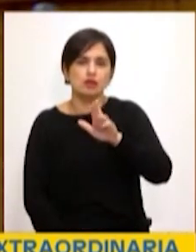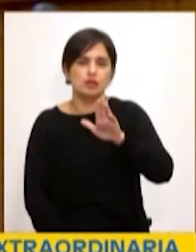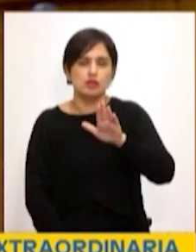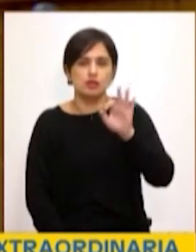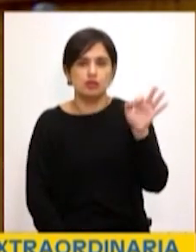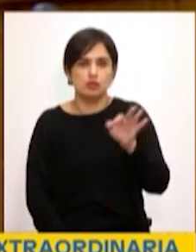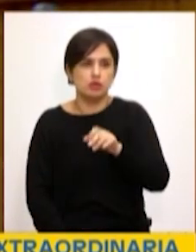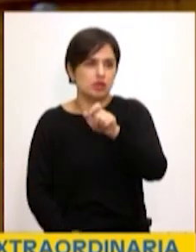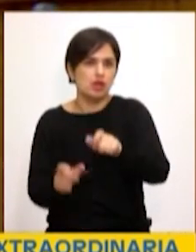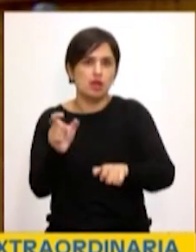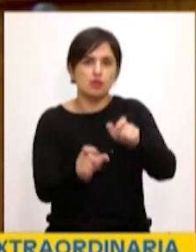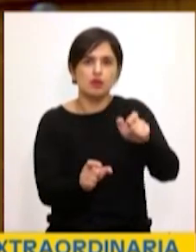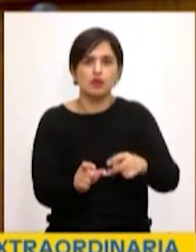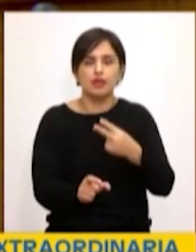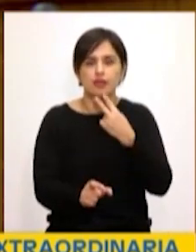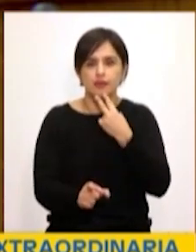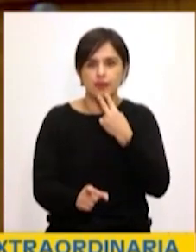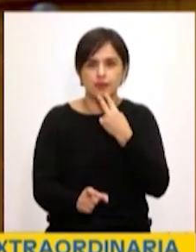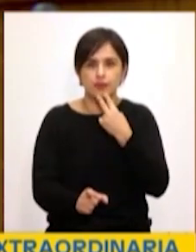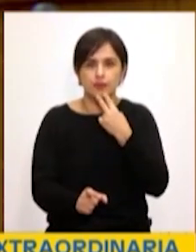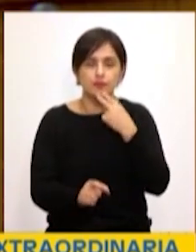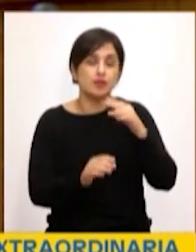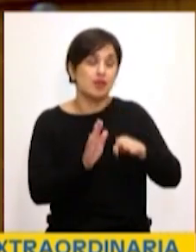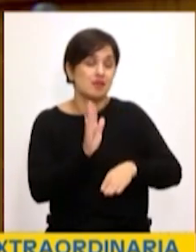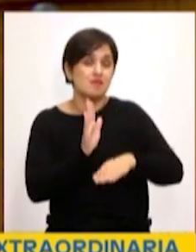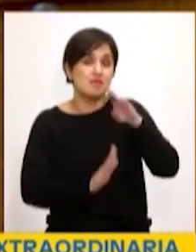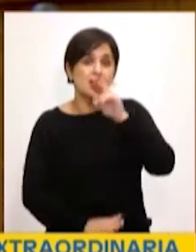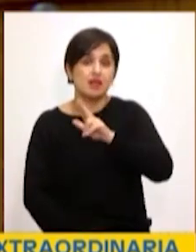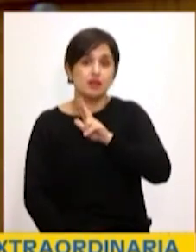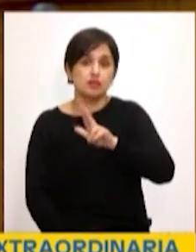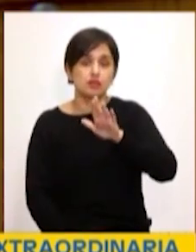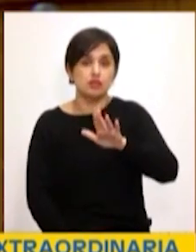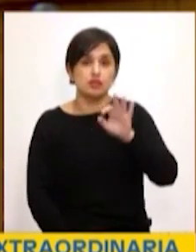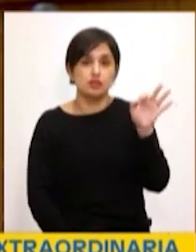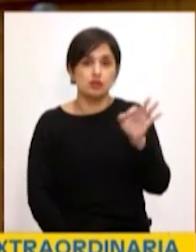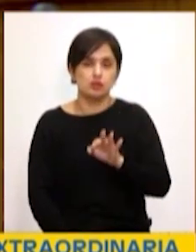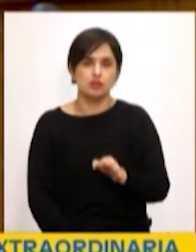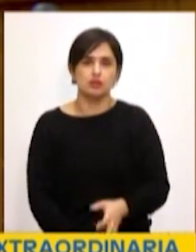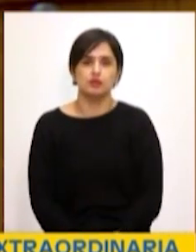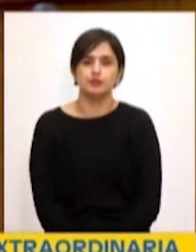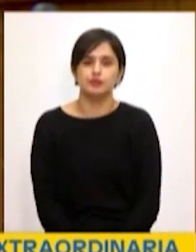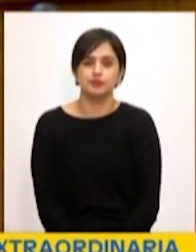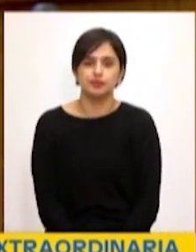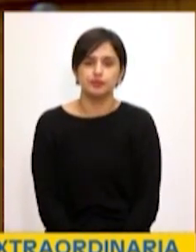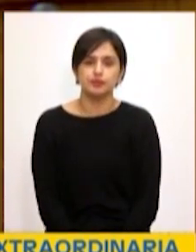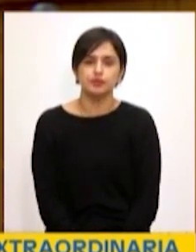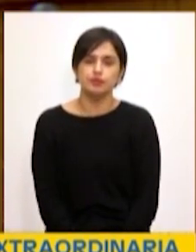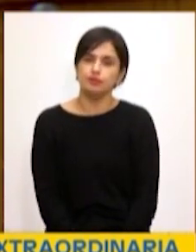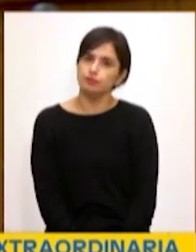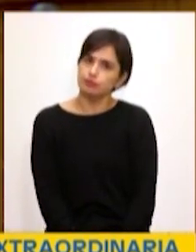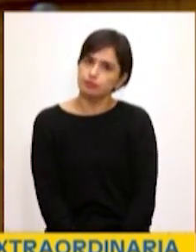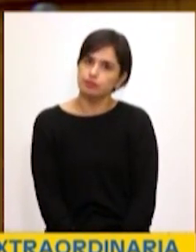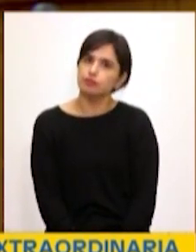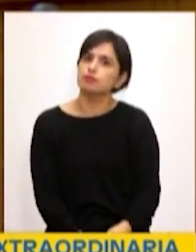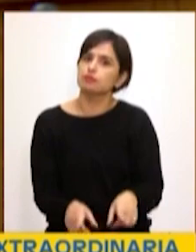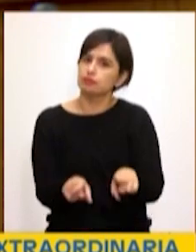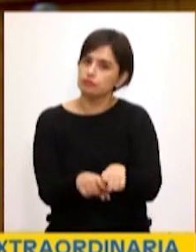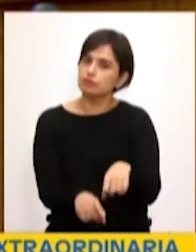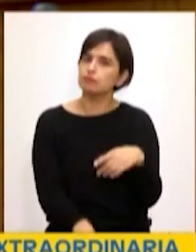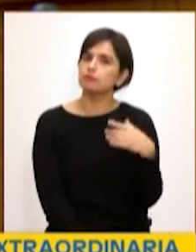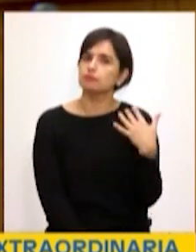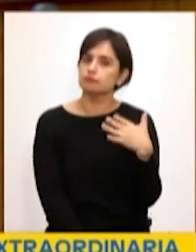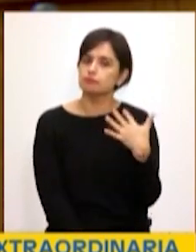la población supera el 85 de la población no deja de ser significativo